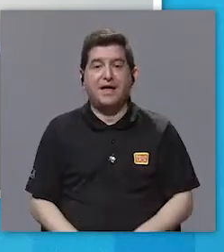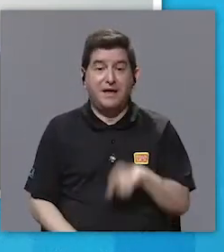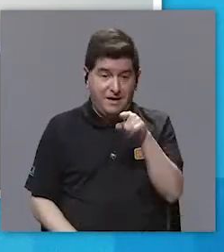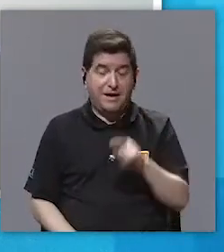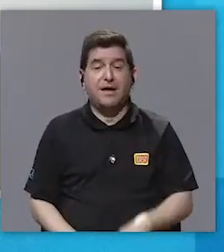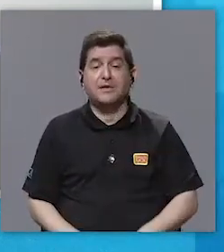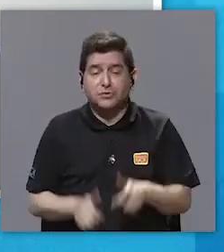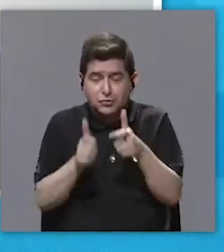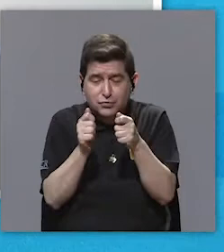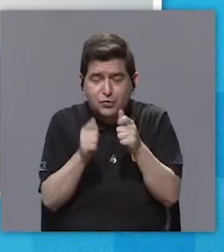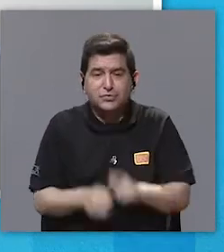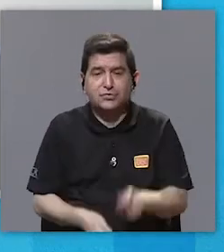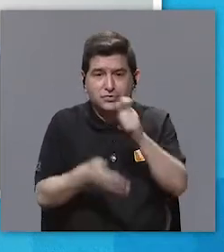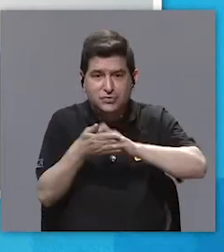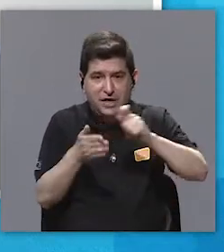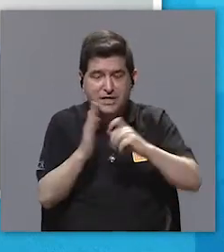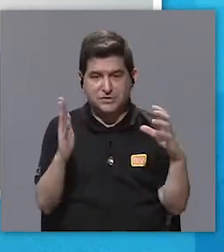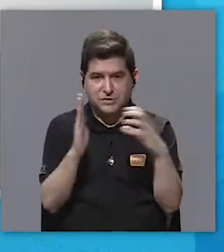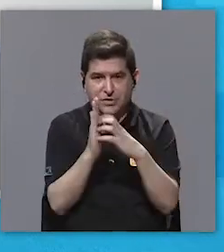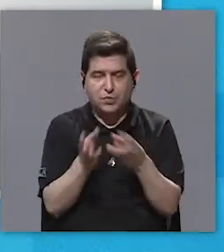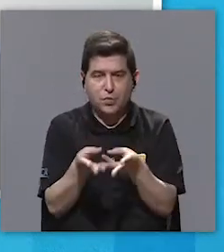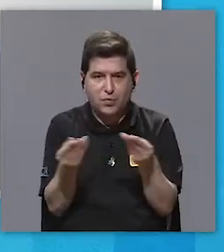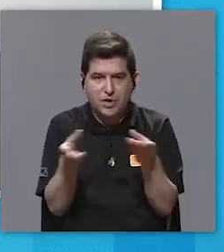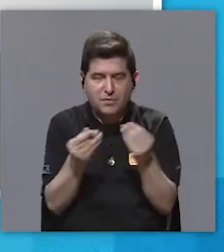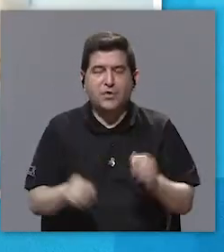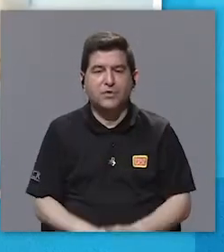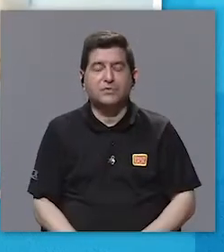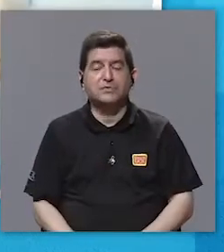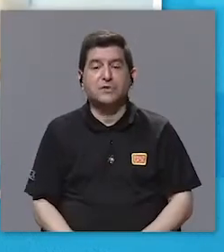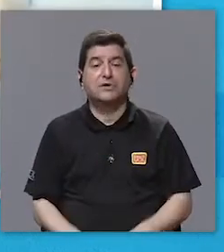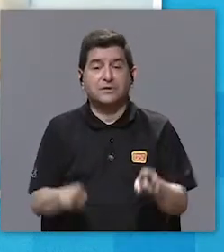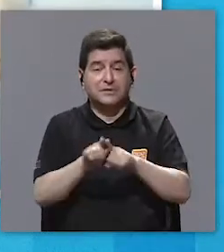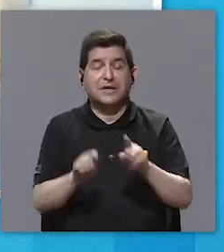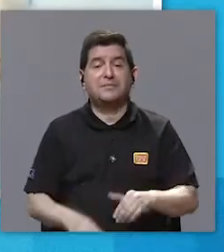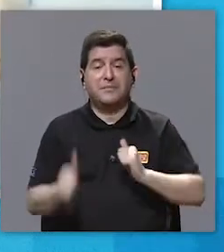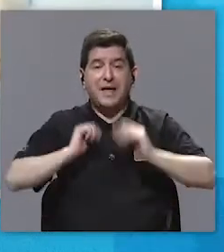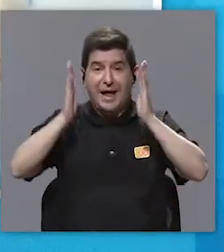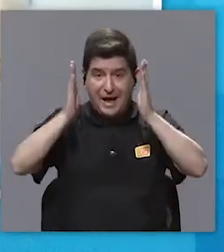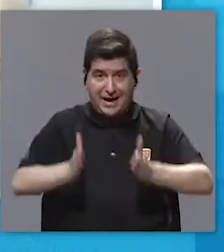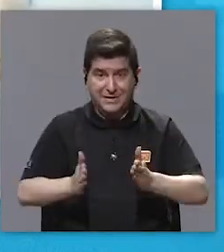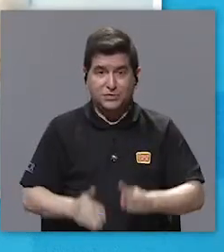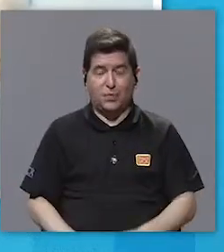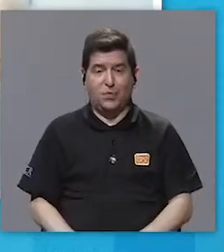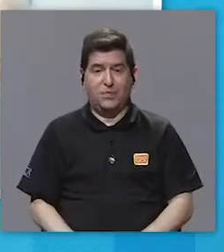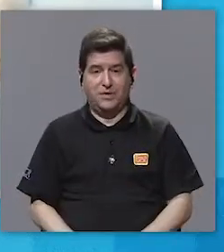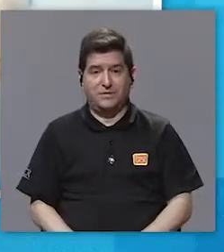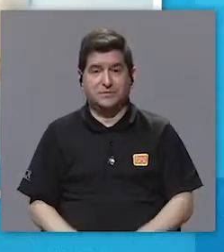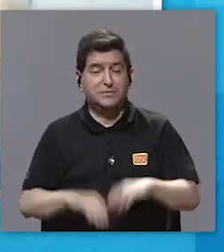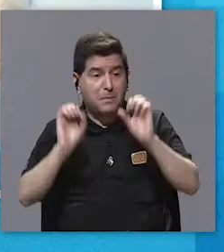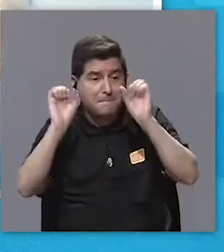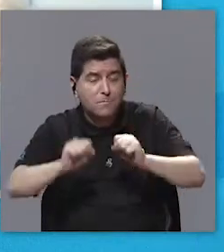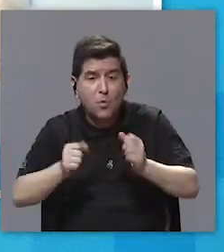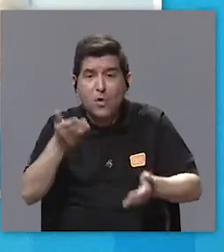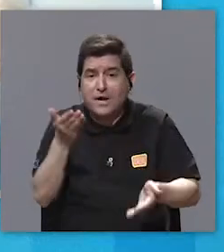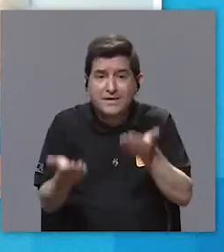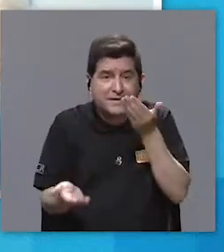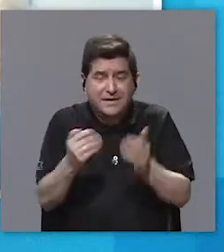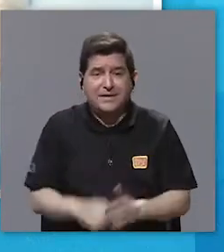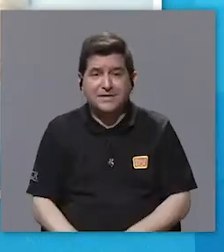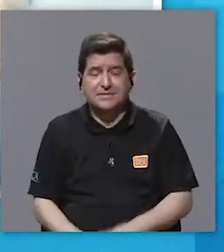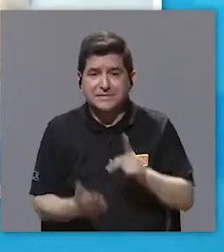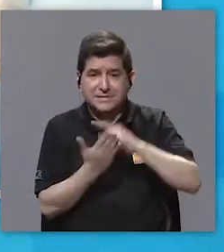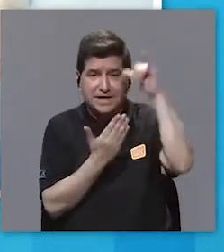hay escritura de guión y producción audiovisual hay actuaciones hay actores pueden ser